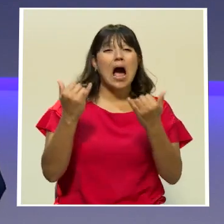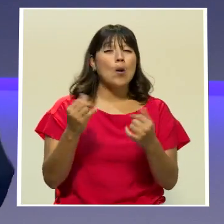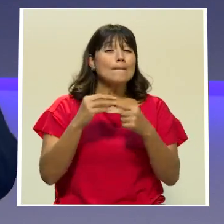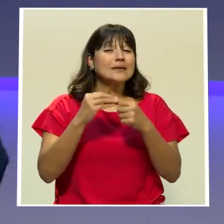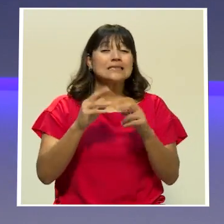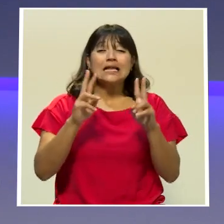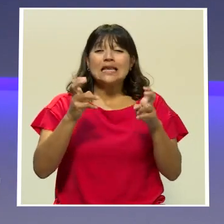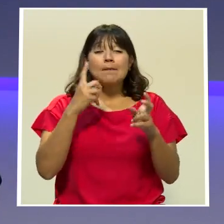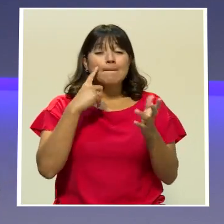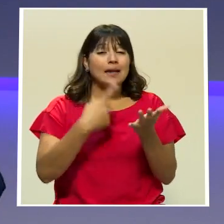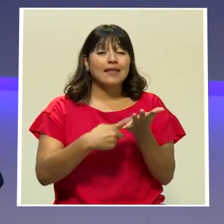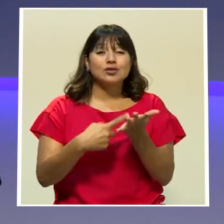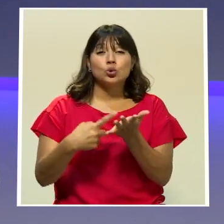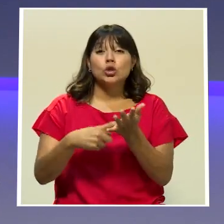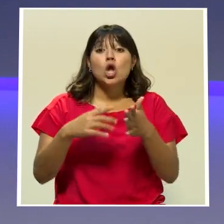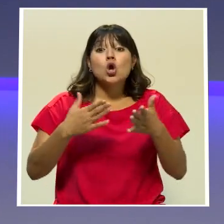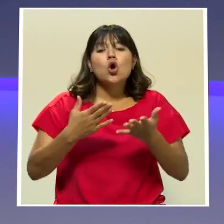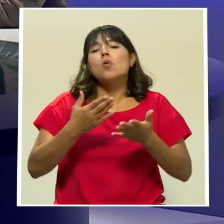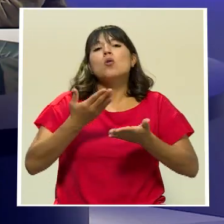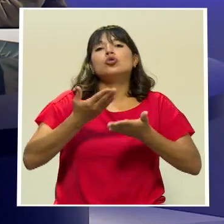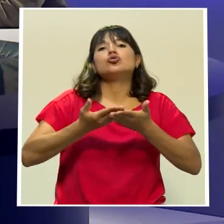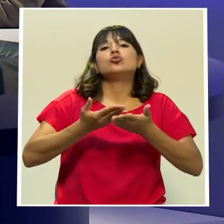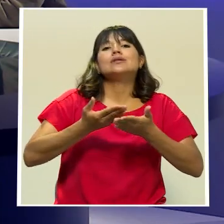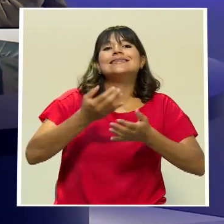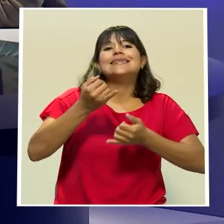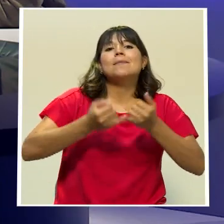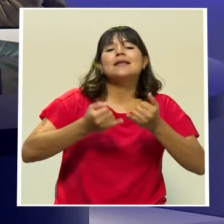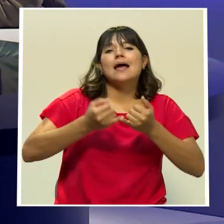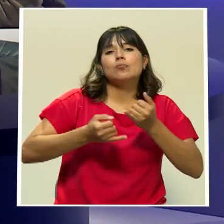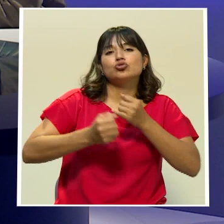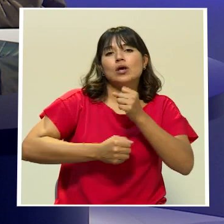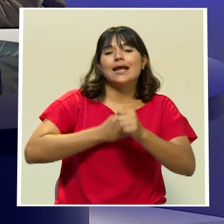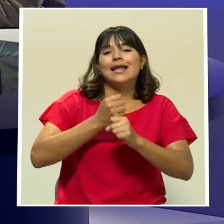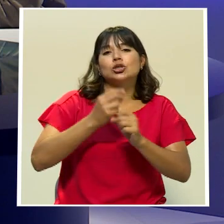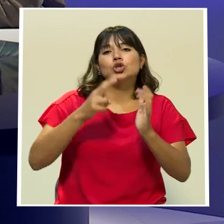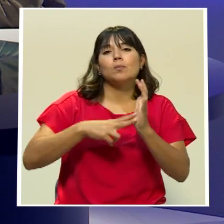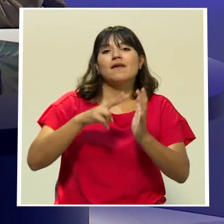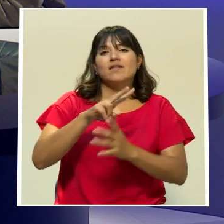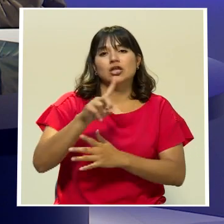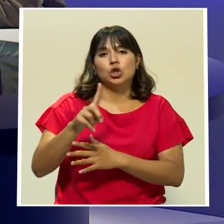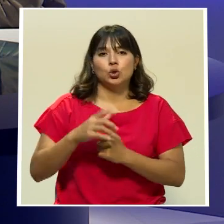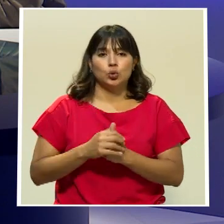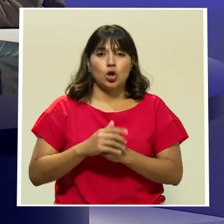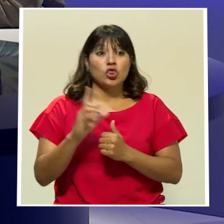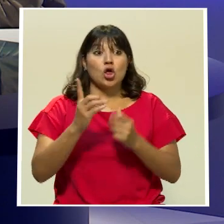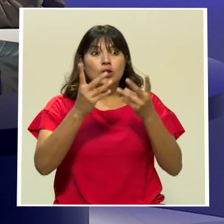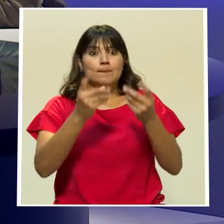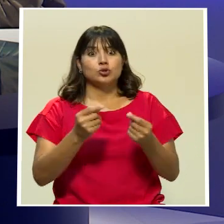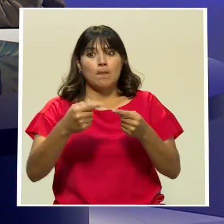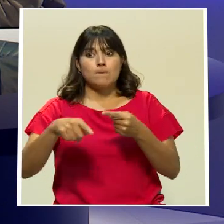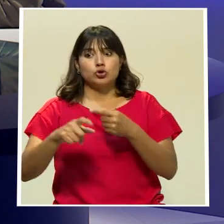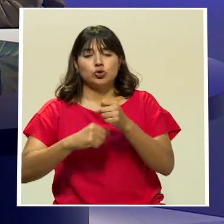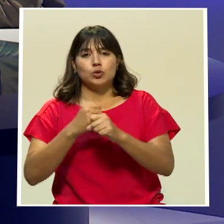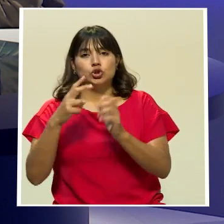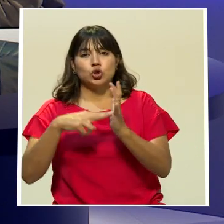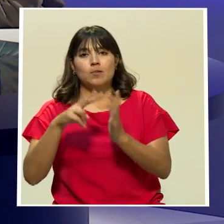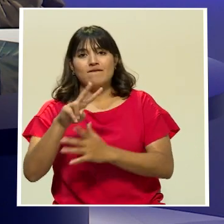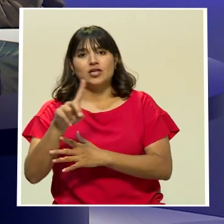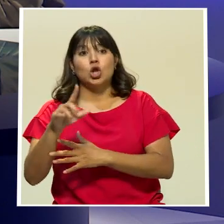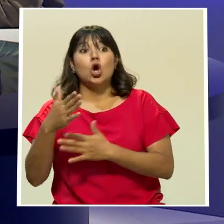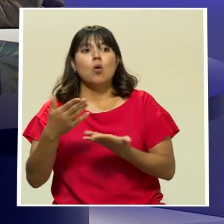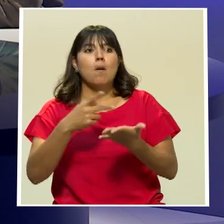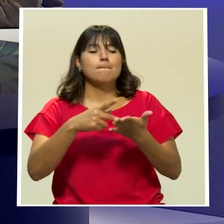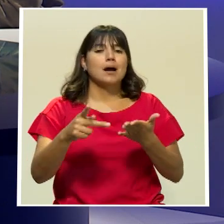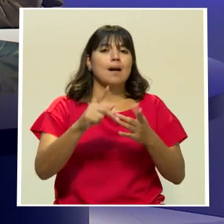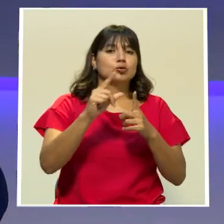cómo llegamos a fin de mes, cómo pagamos el 2021. ¿De dónde sale la plata para el alquiler? ¿Cómo pagamos el cable?